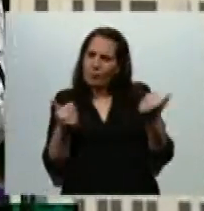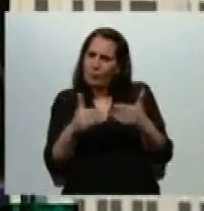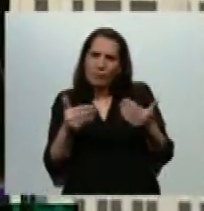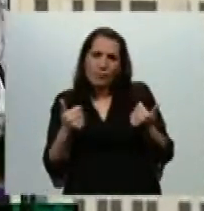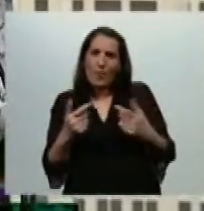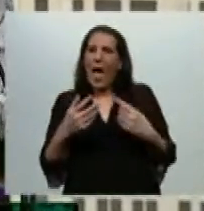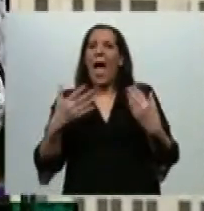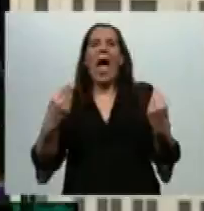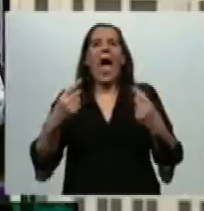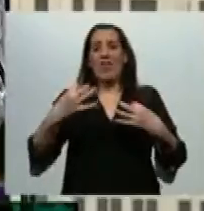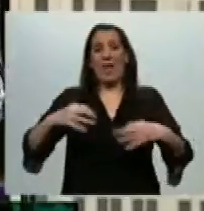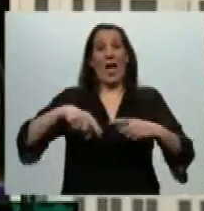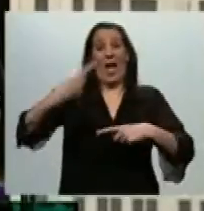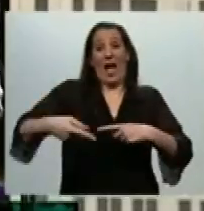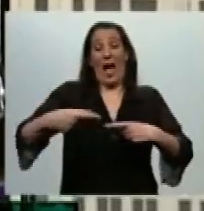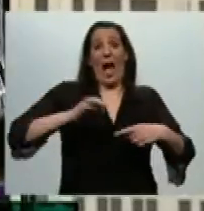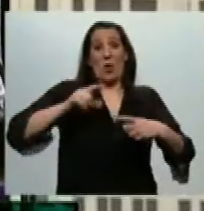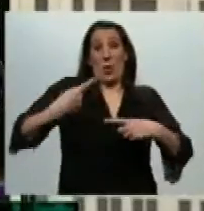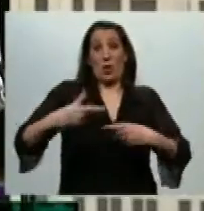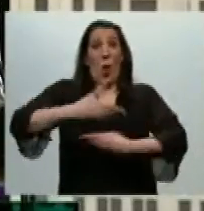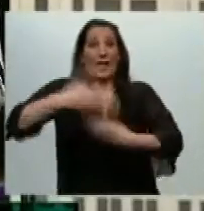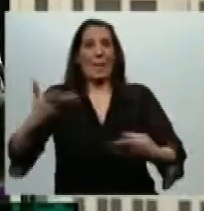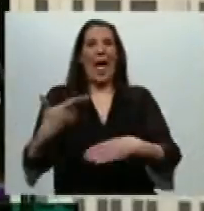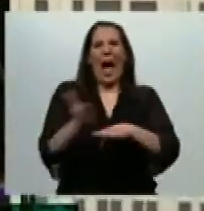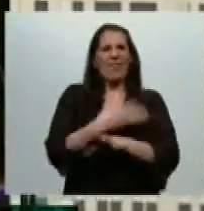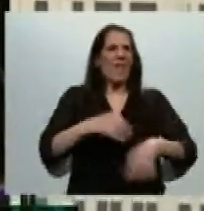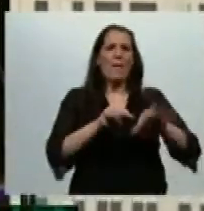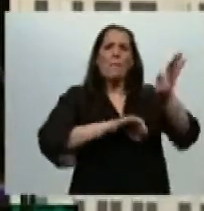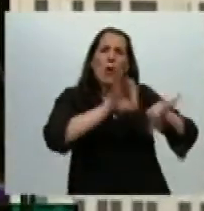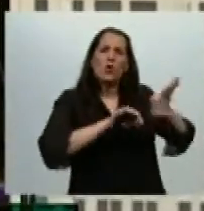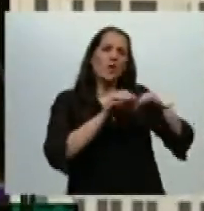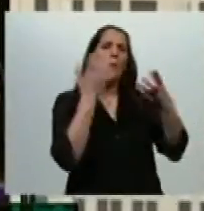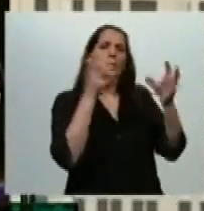presentado el proyecto, tratado, discutido, analizado para ser